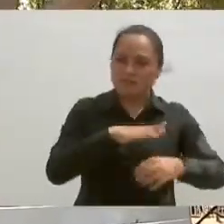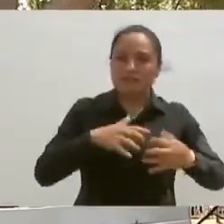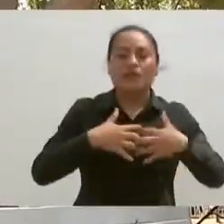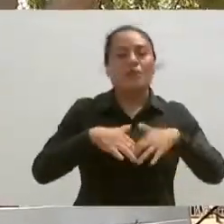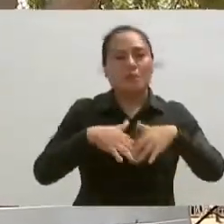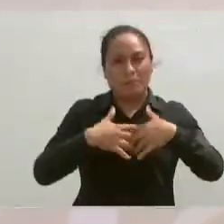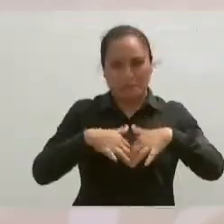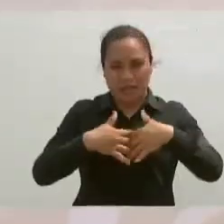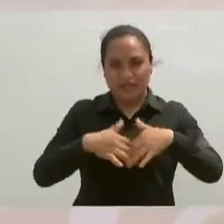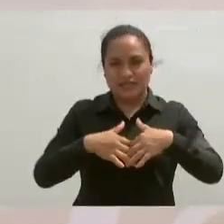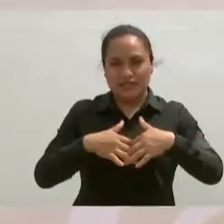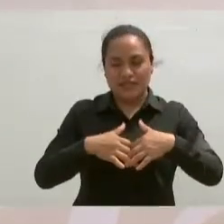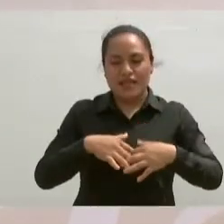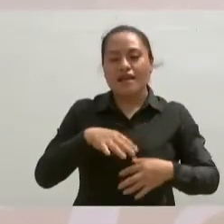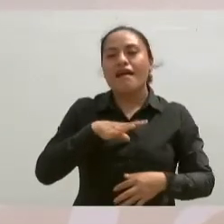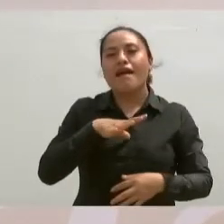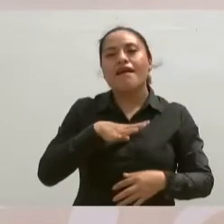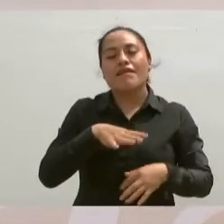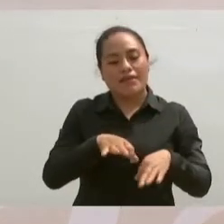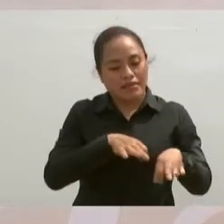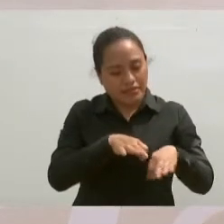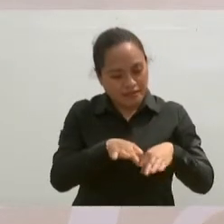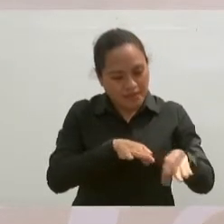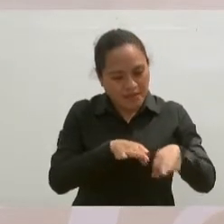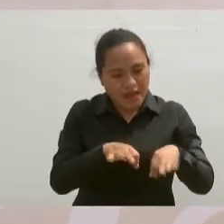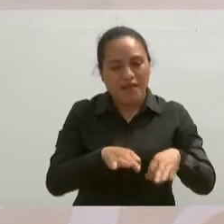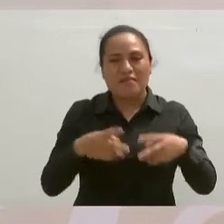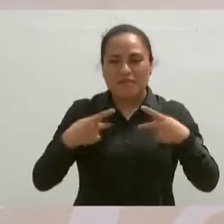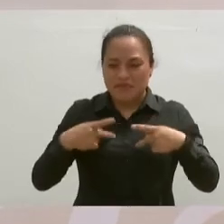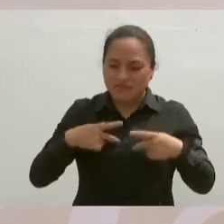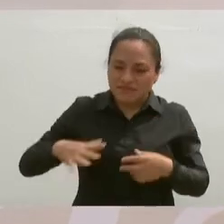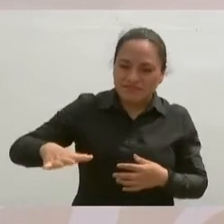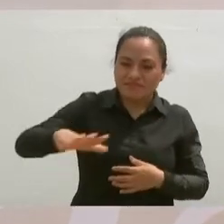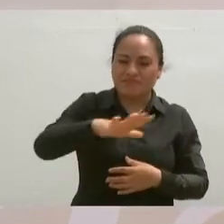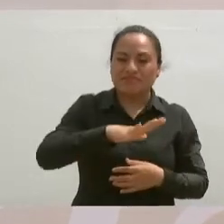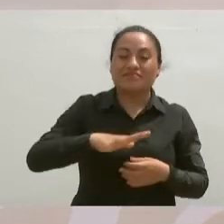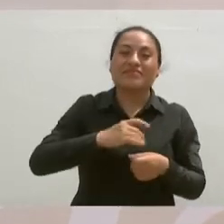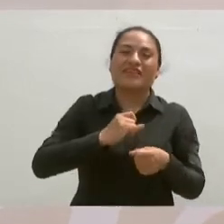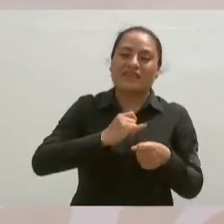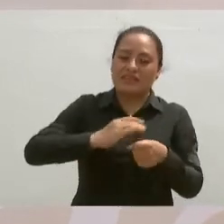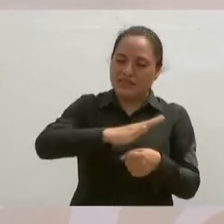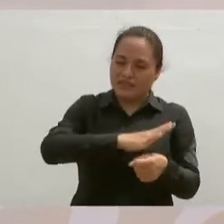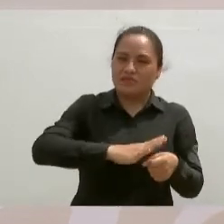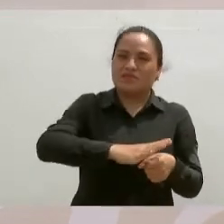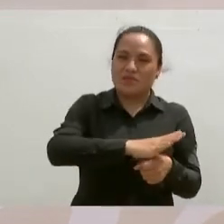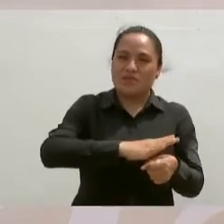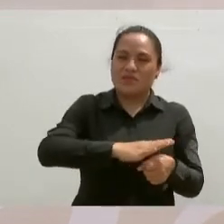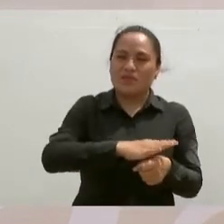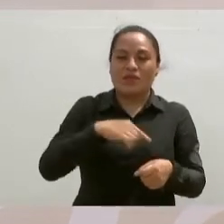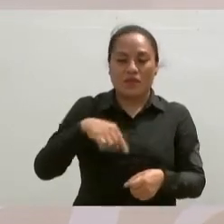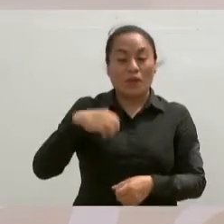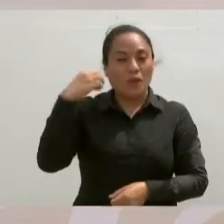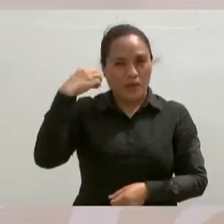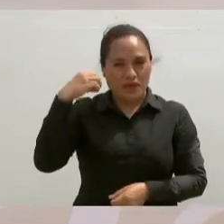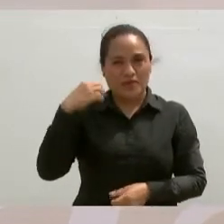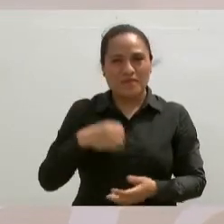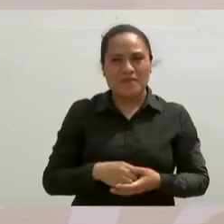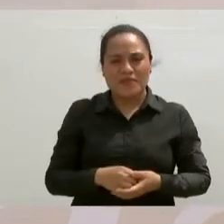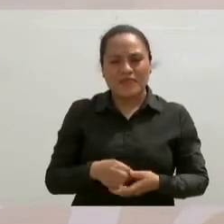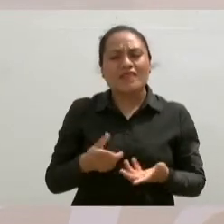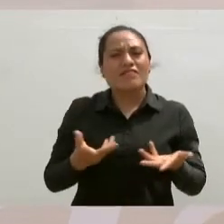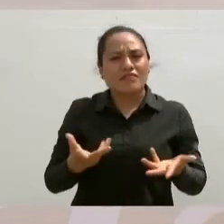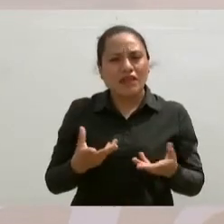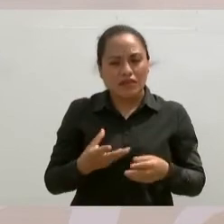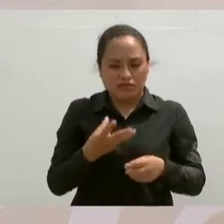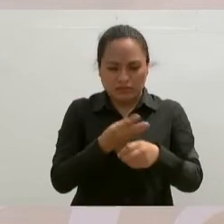empresas y haya empleo, haya trabajo en el Istmo de Tehuantepec, que se